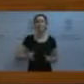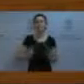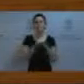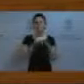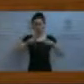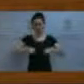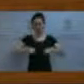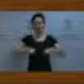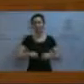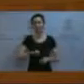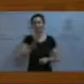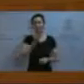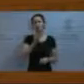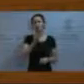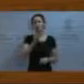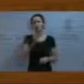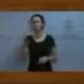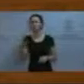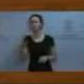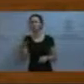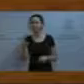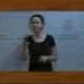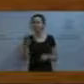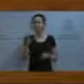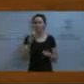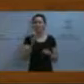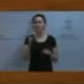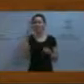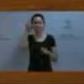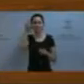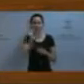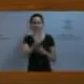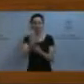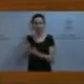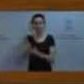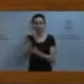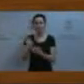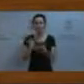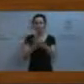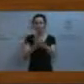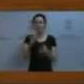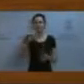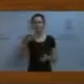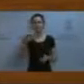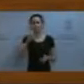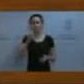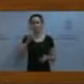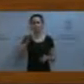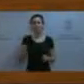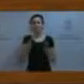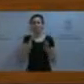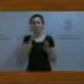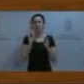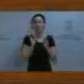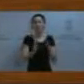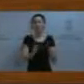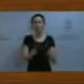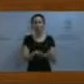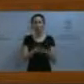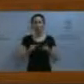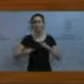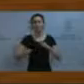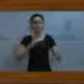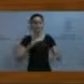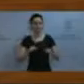ha presentado 201 iniciativas en torno a SOGEPSA. Les hemos ido puesto delante de las narices todo lo que ocurría, cómo el